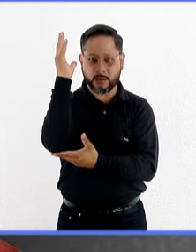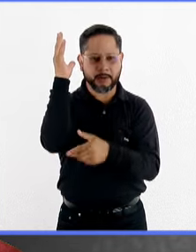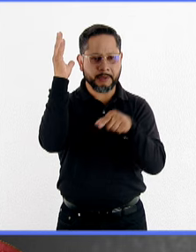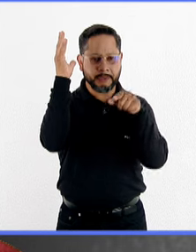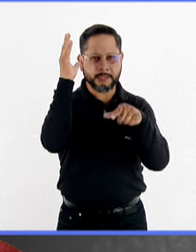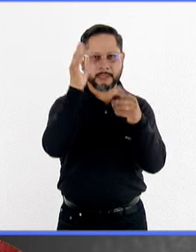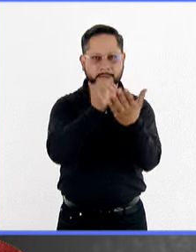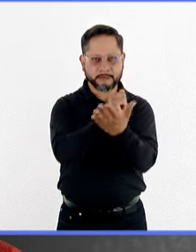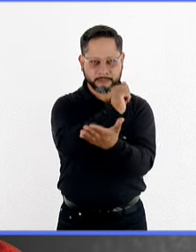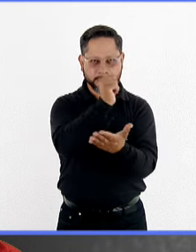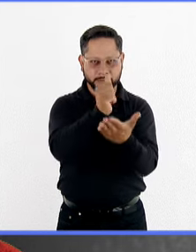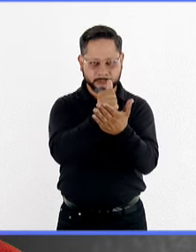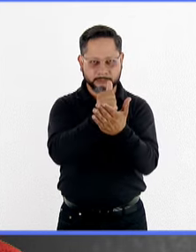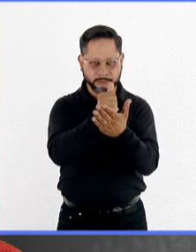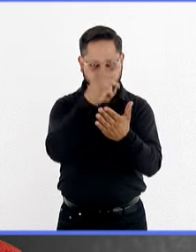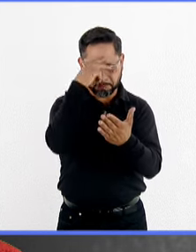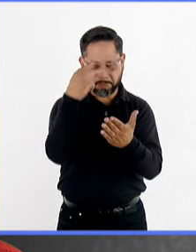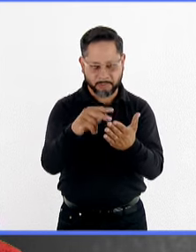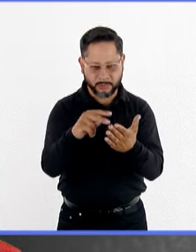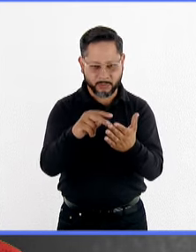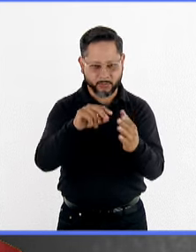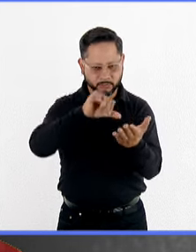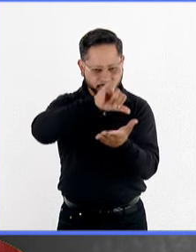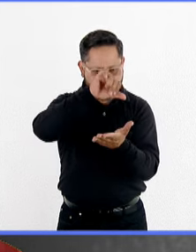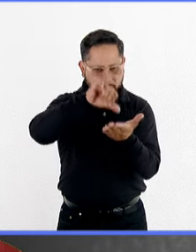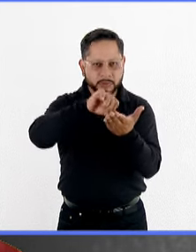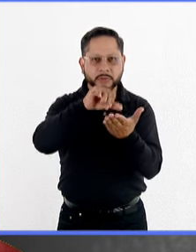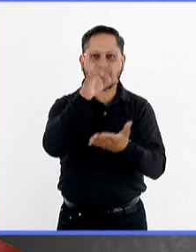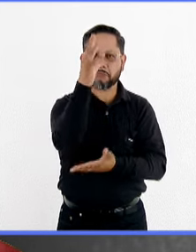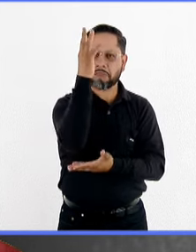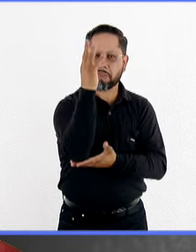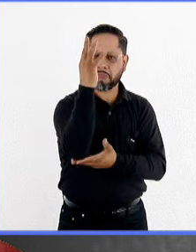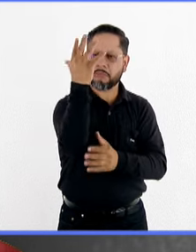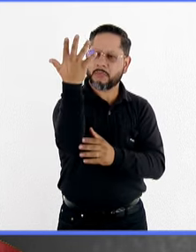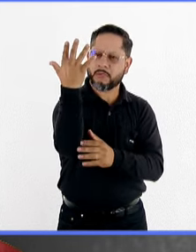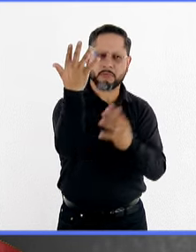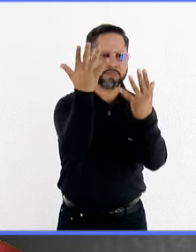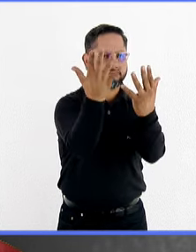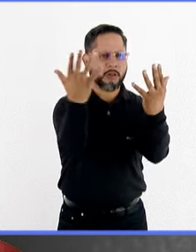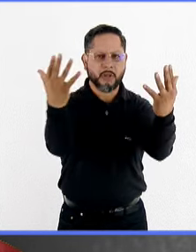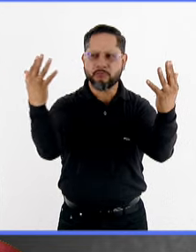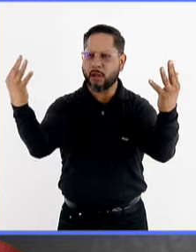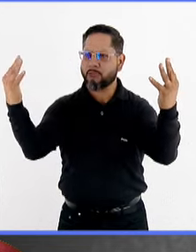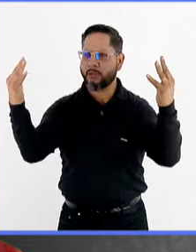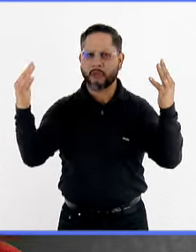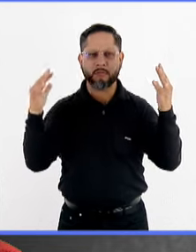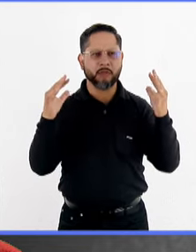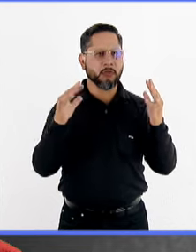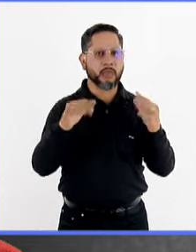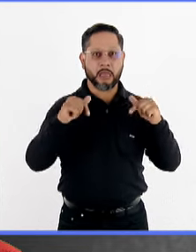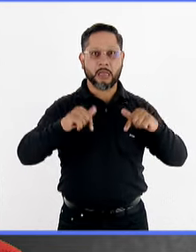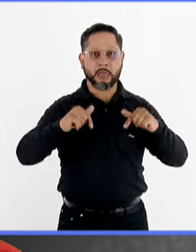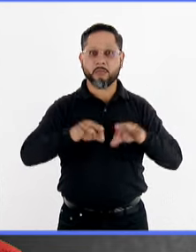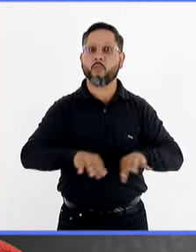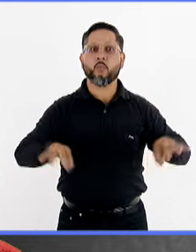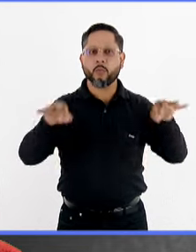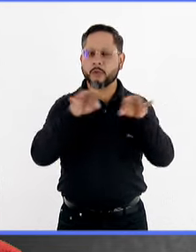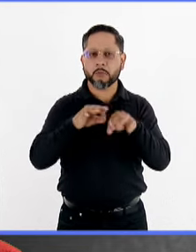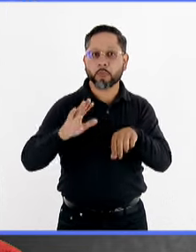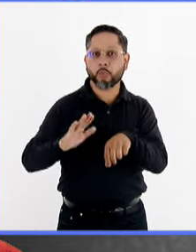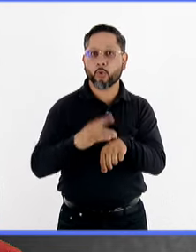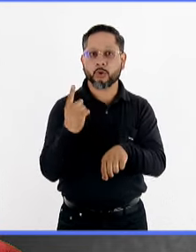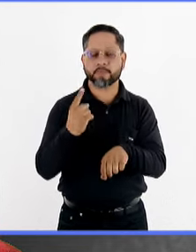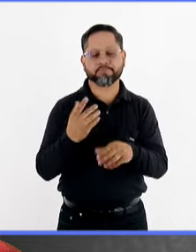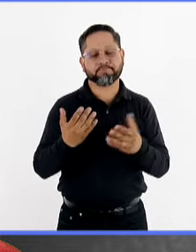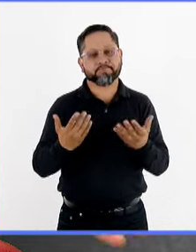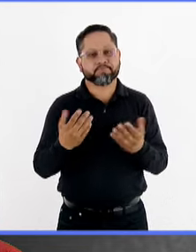México particularmente, y de ahí la importancia que tienen los árboles en una ciudad como esta. En fin, de tal